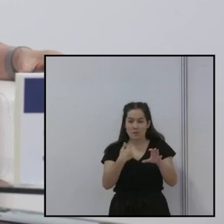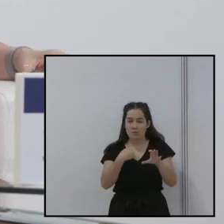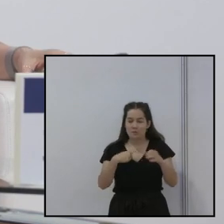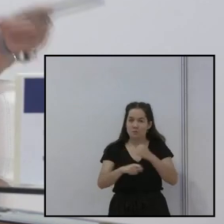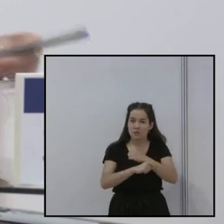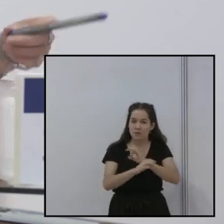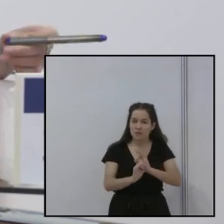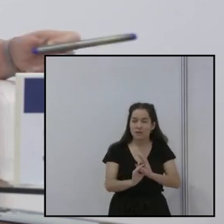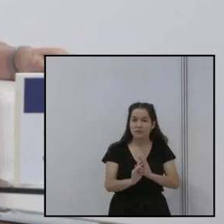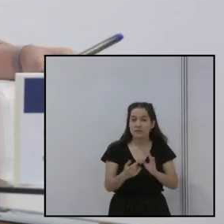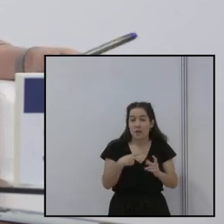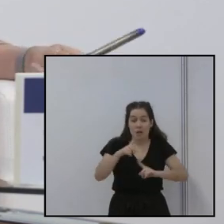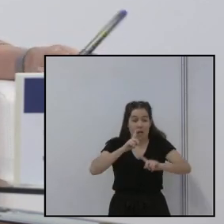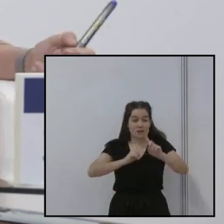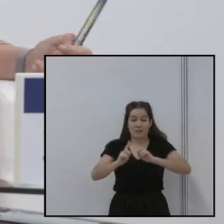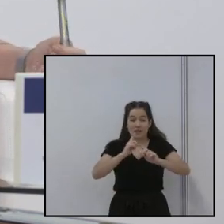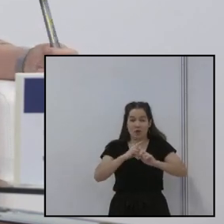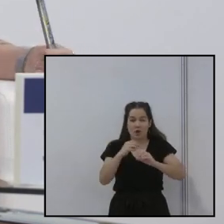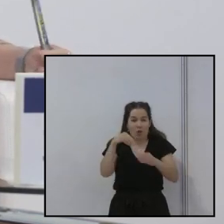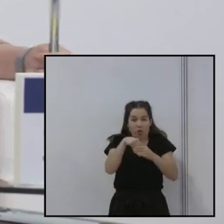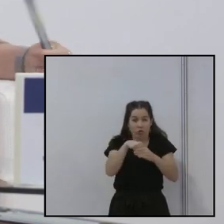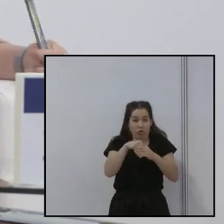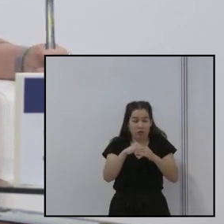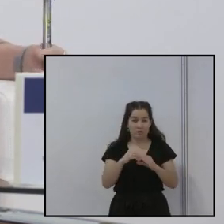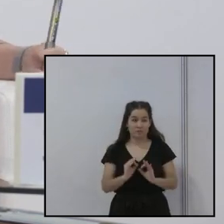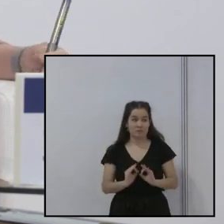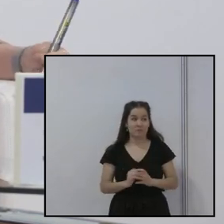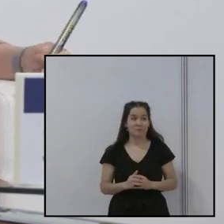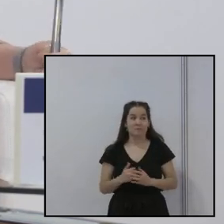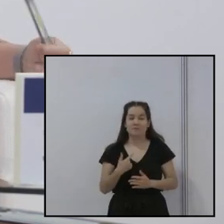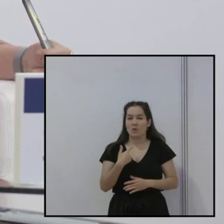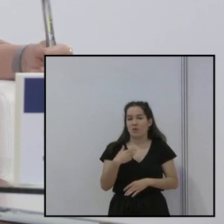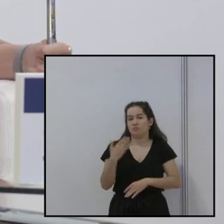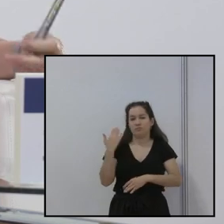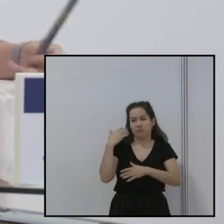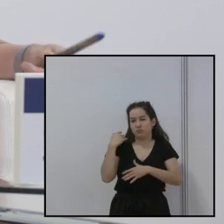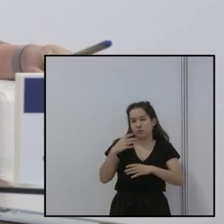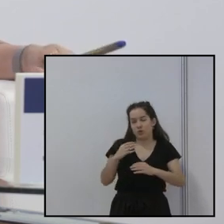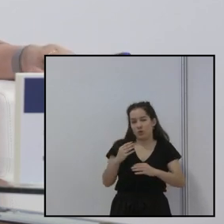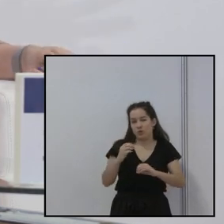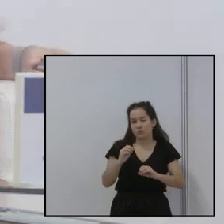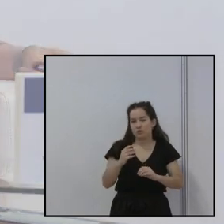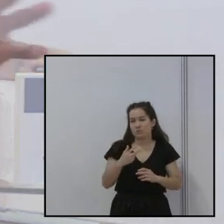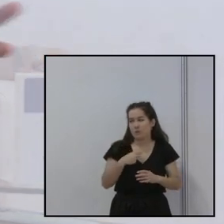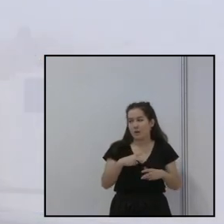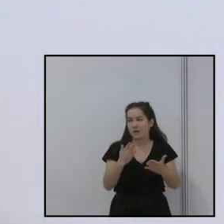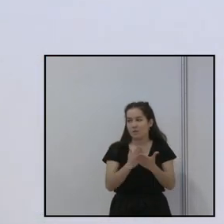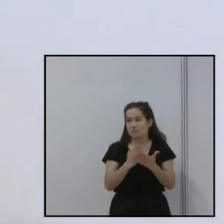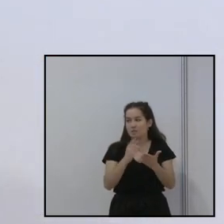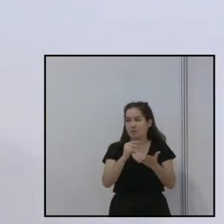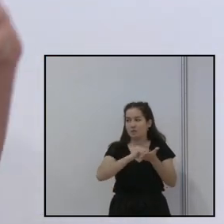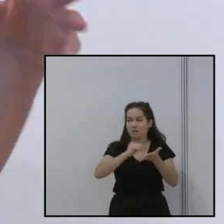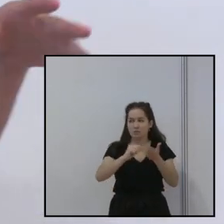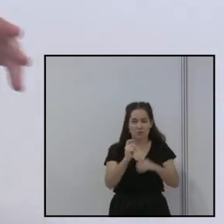forma parte, creo, del trastorno. Pero no durante la escritura del libro. No, pues eso lo superé hace muchísimo. Uh-huh. Sí. Lo que dices, lo de perderle el miedo al